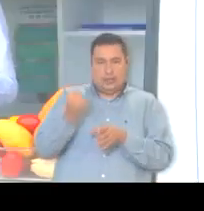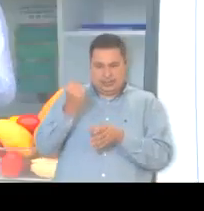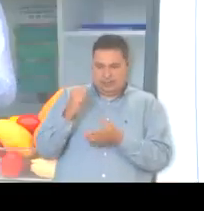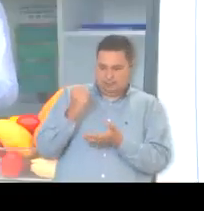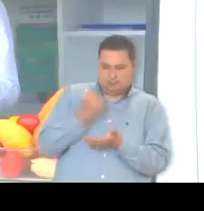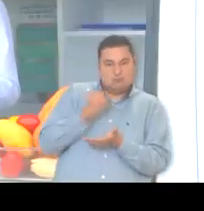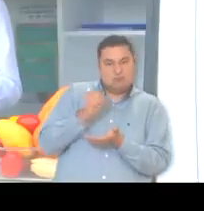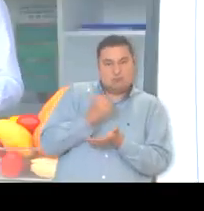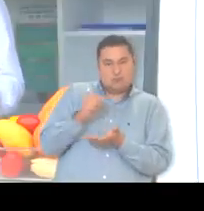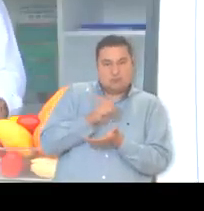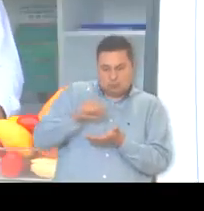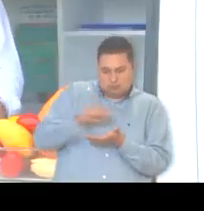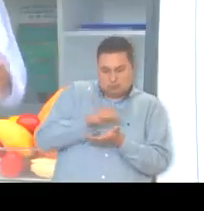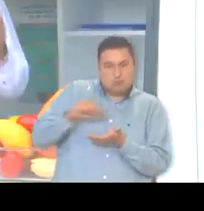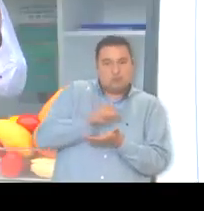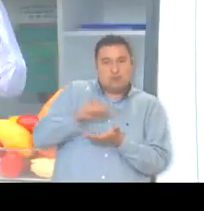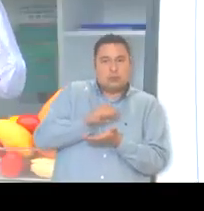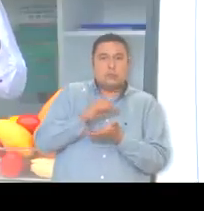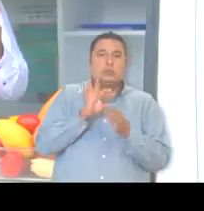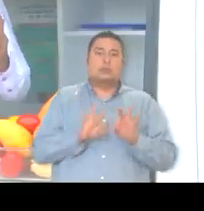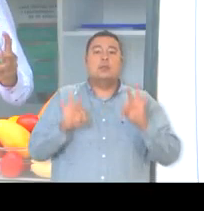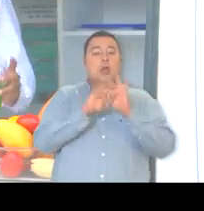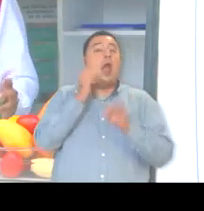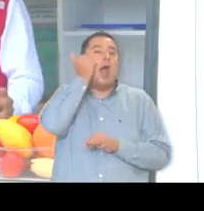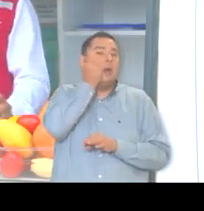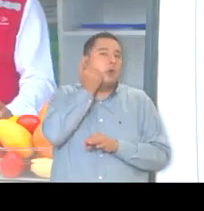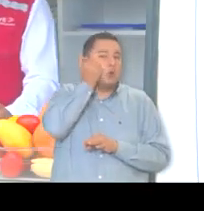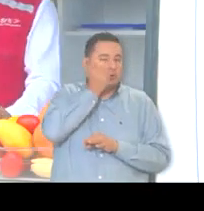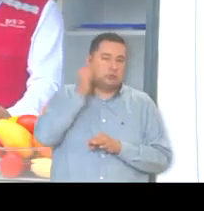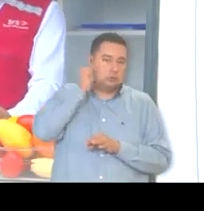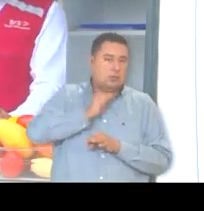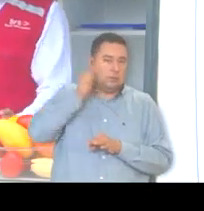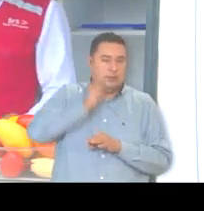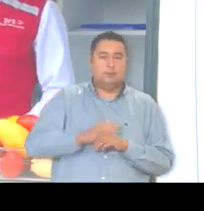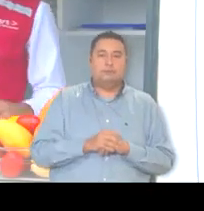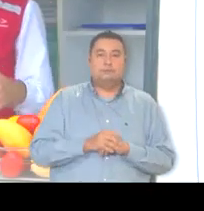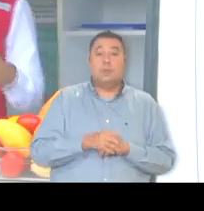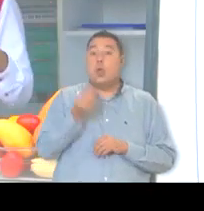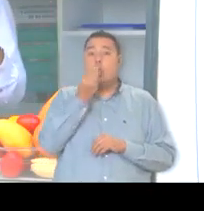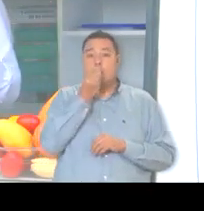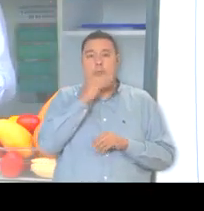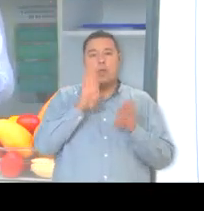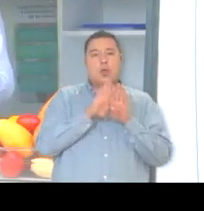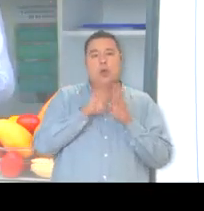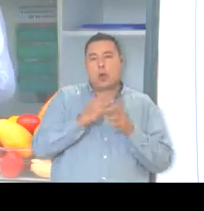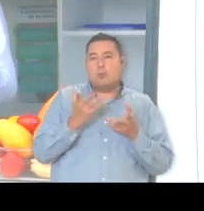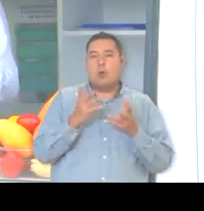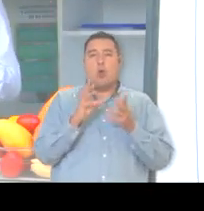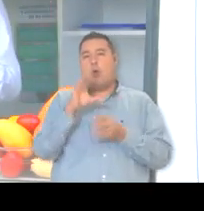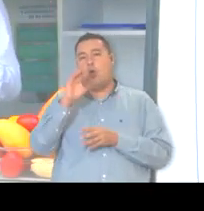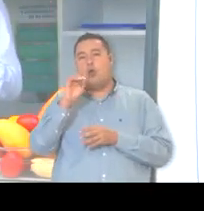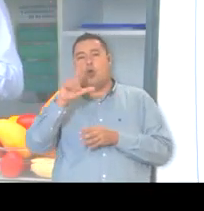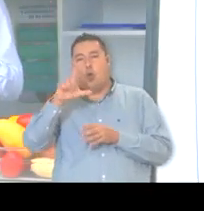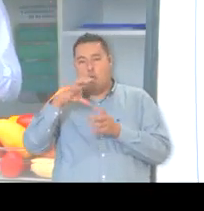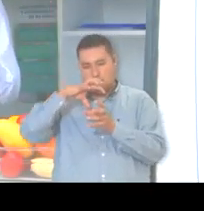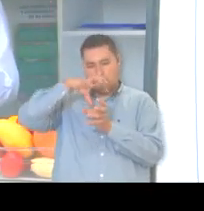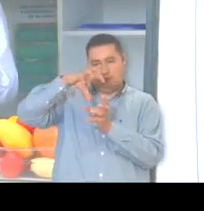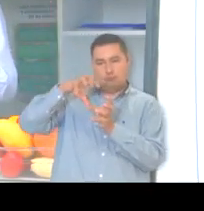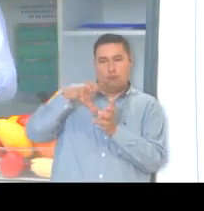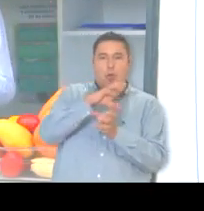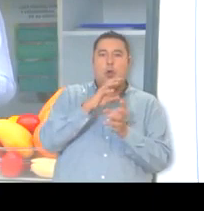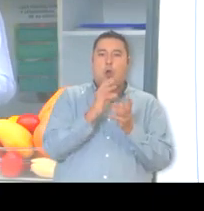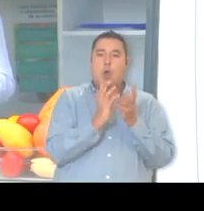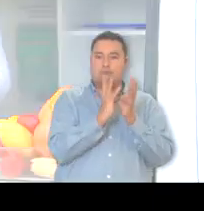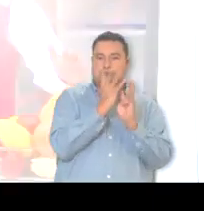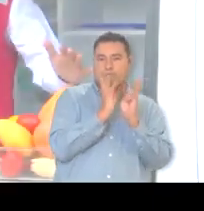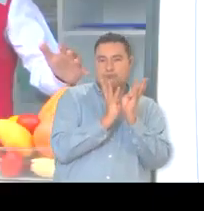esta naturaleza y pues no olviden utilizar el jabón. Alimentos como la lechuga y la col debemos de lavarlos hoja